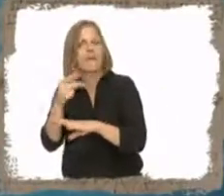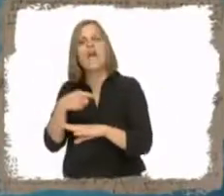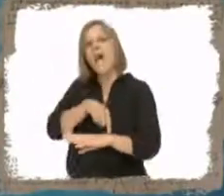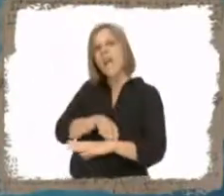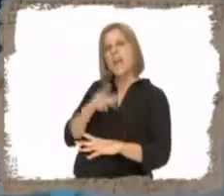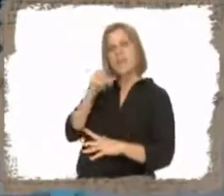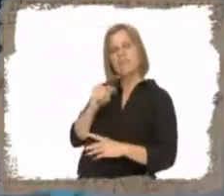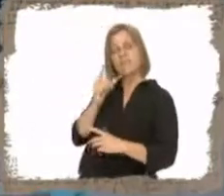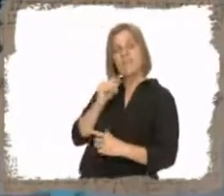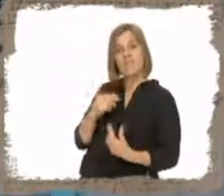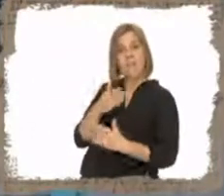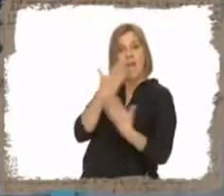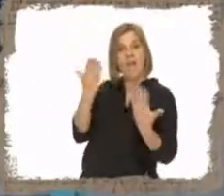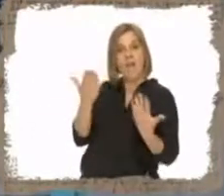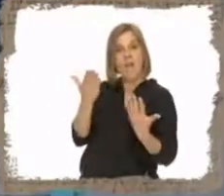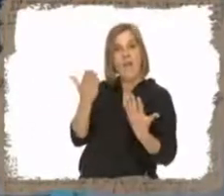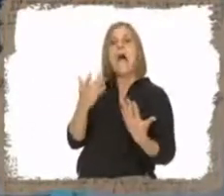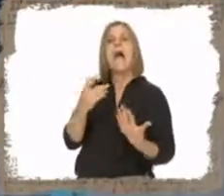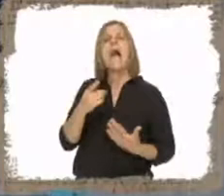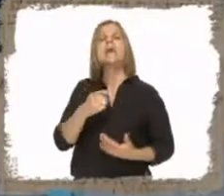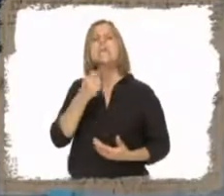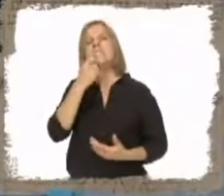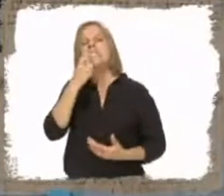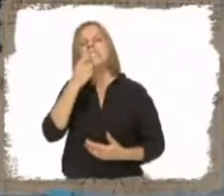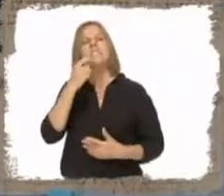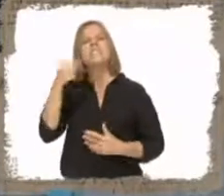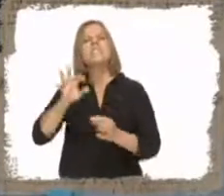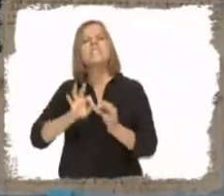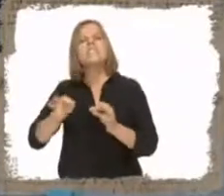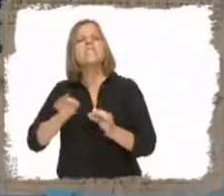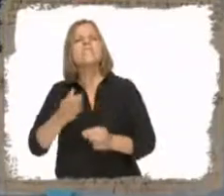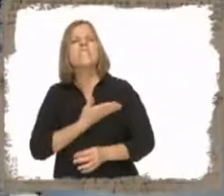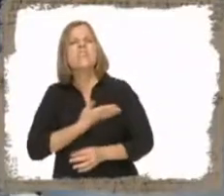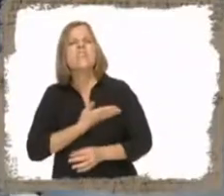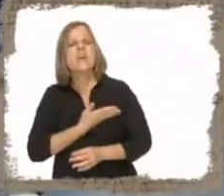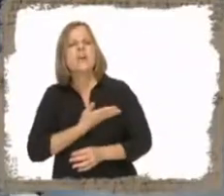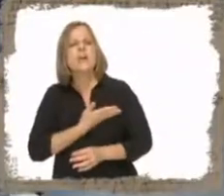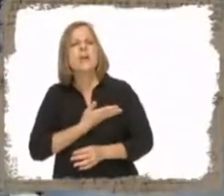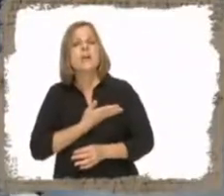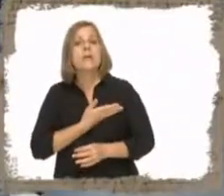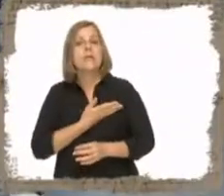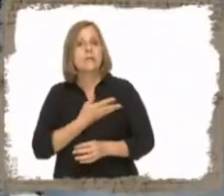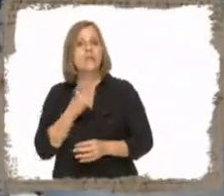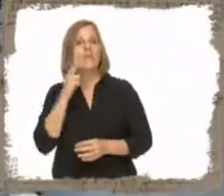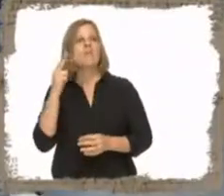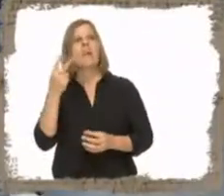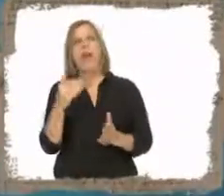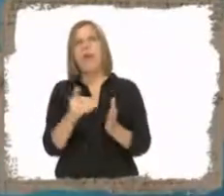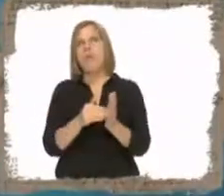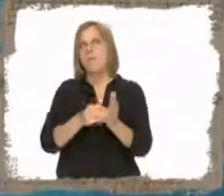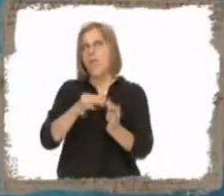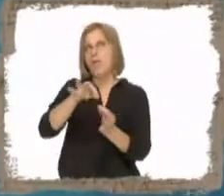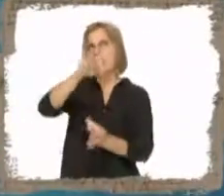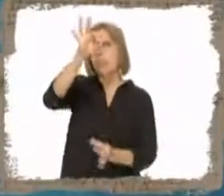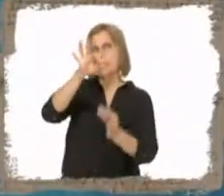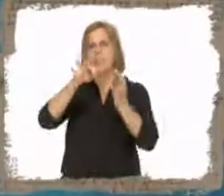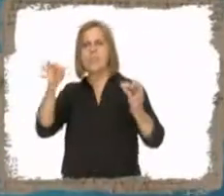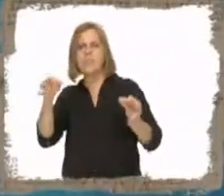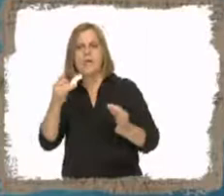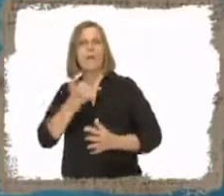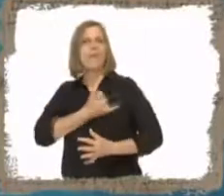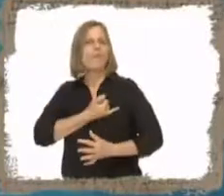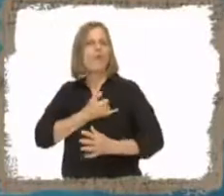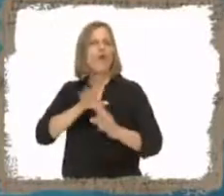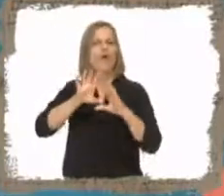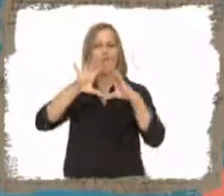viceversa. Ah, ¿y si están en Santa Rosa de Calchines? Ah, bueno, si están en Santa Rosa de Calchines hay que ver los meridianos porque según